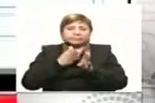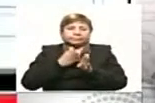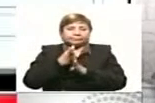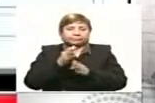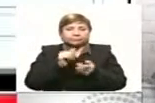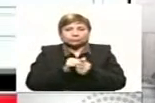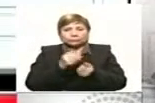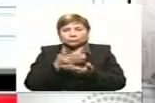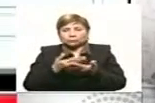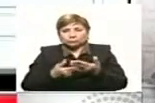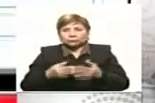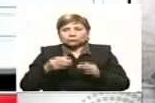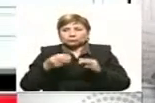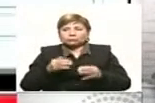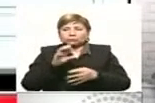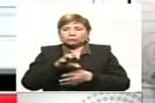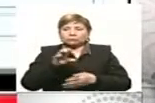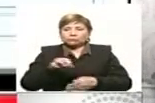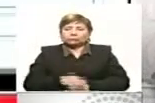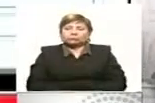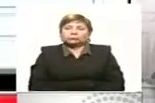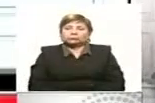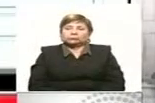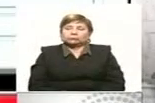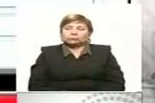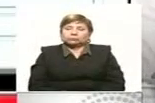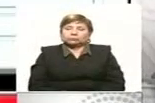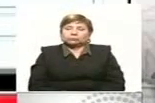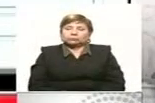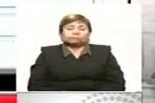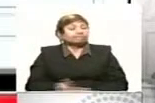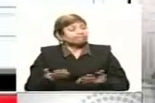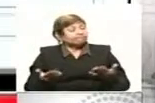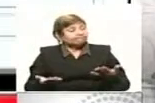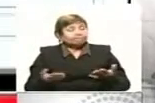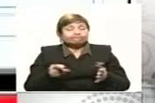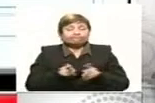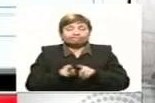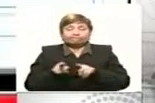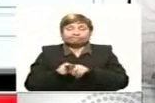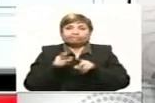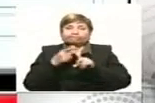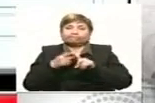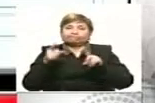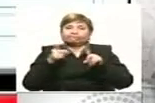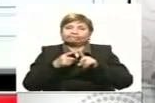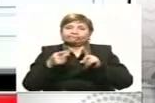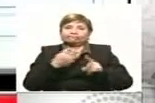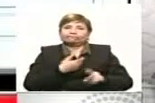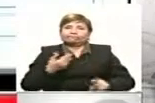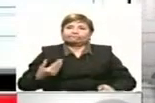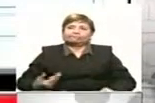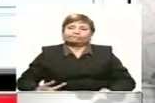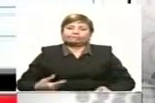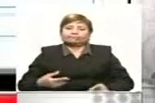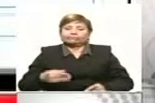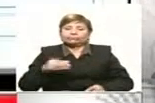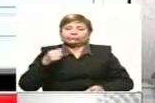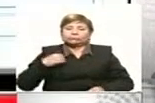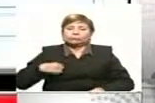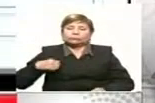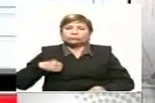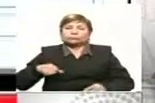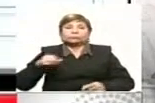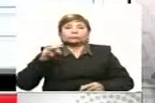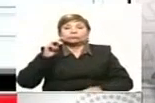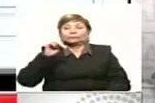todo el ámbito nacional, ¿no? Entonces, y después, bueno, establecer los diferentes niveles de gobierno, del MINSA, su